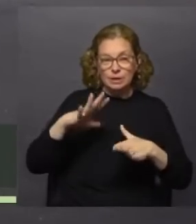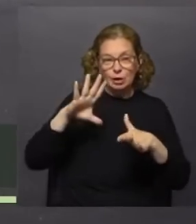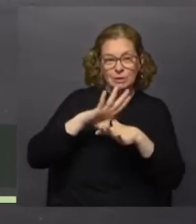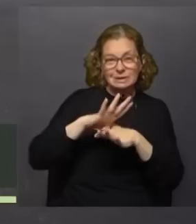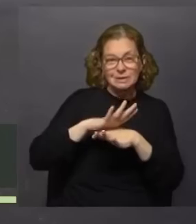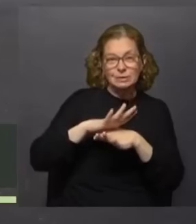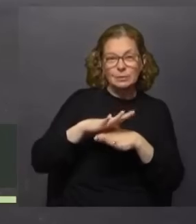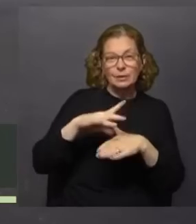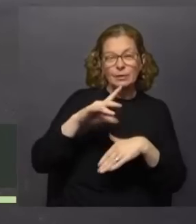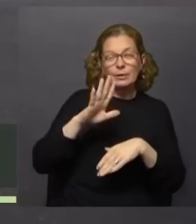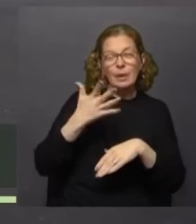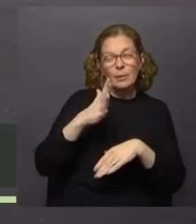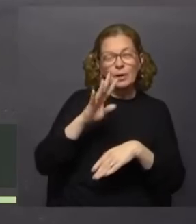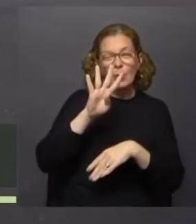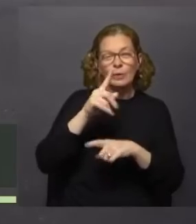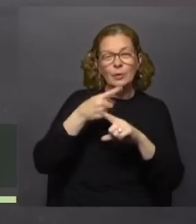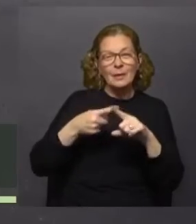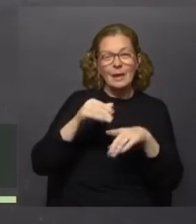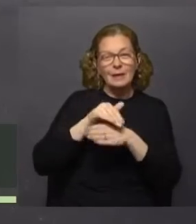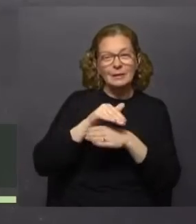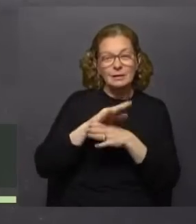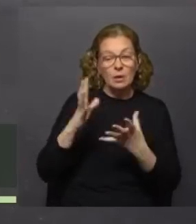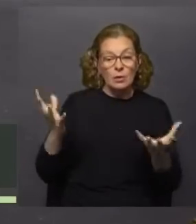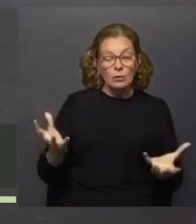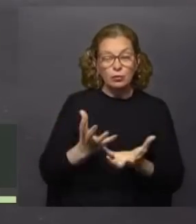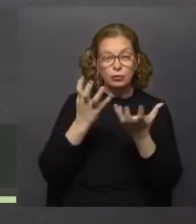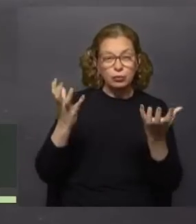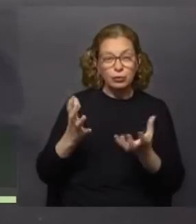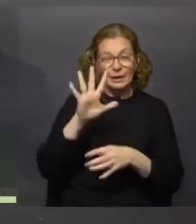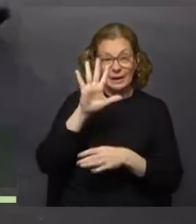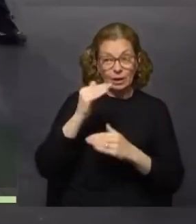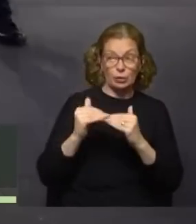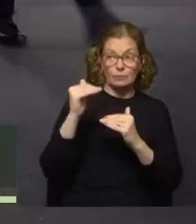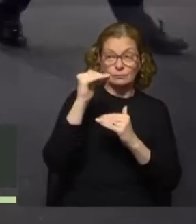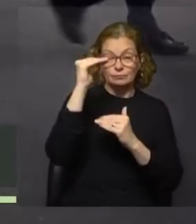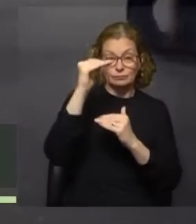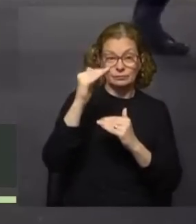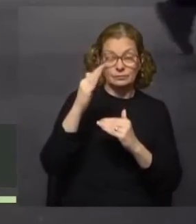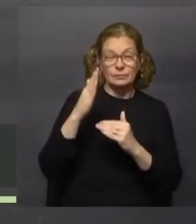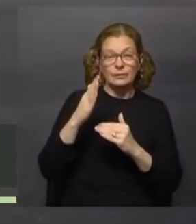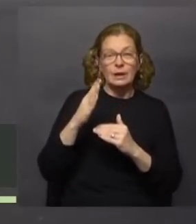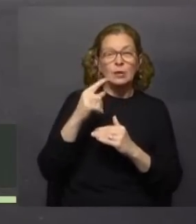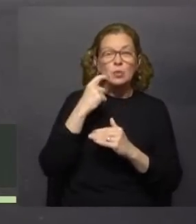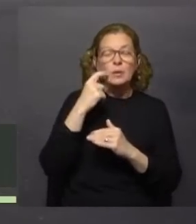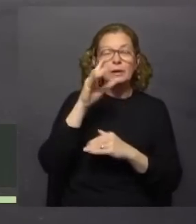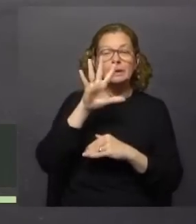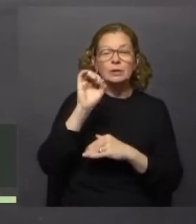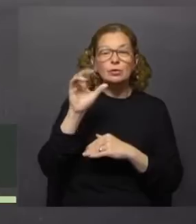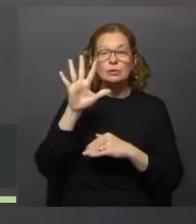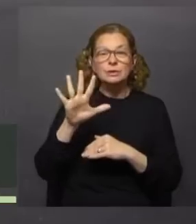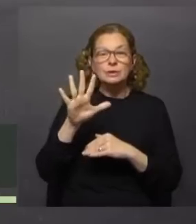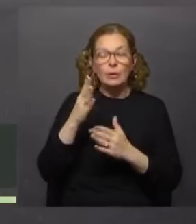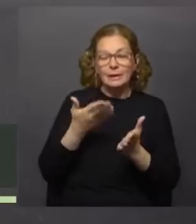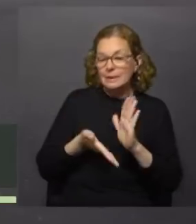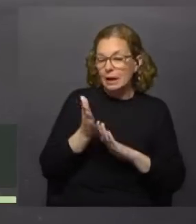sobre la 1630 se desarrolló un incendio en el quinto piso más específicamente del apartamento 505 que llevó a